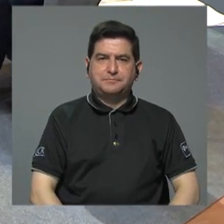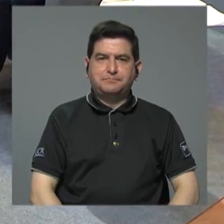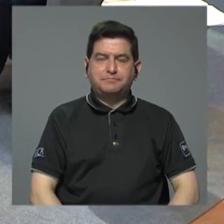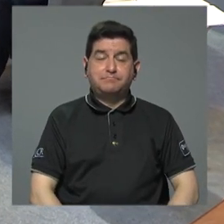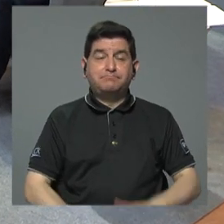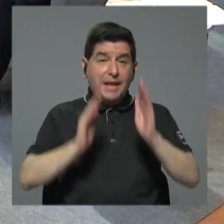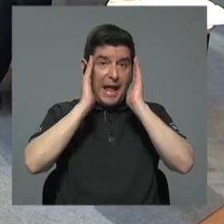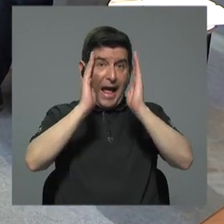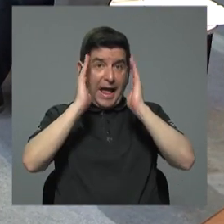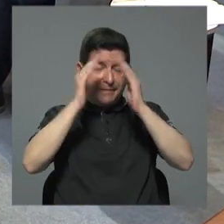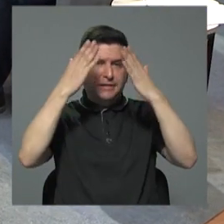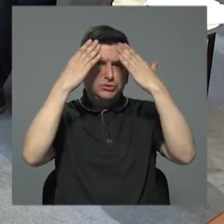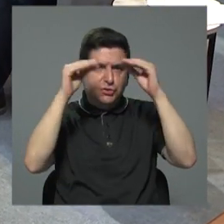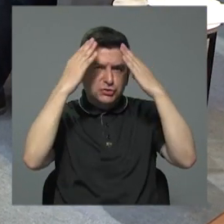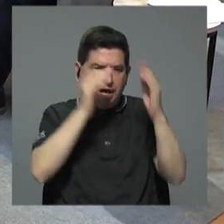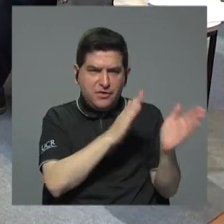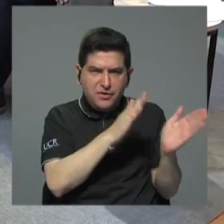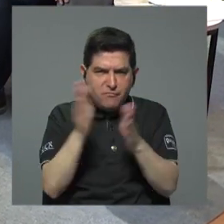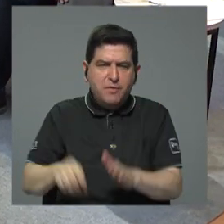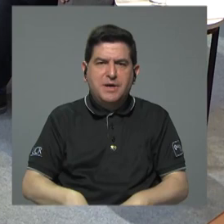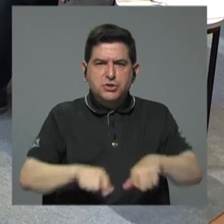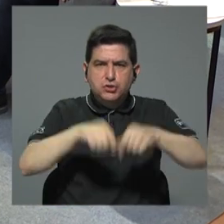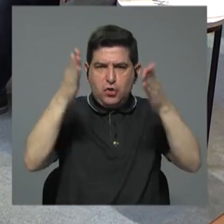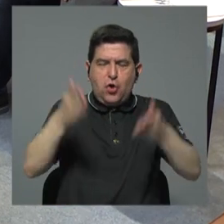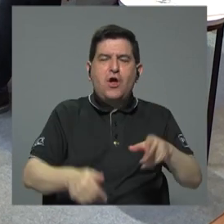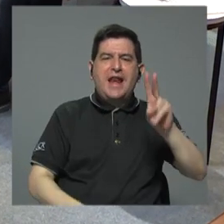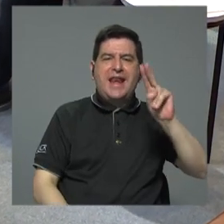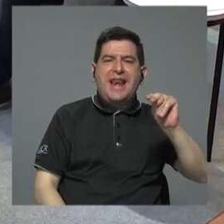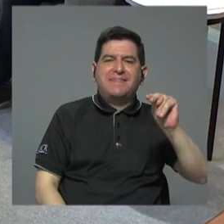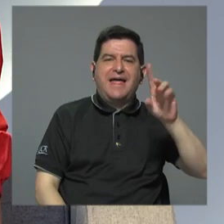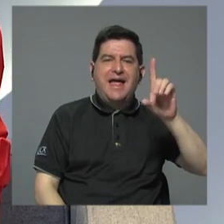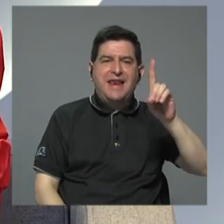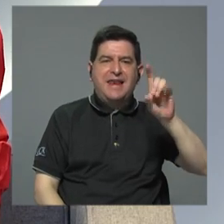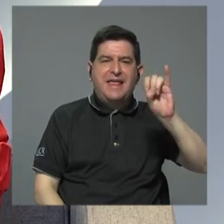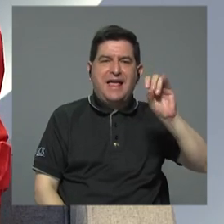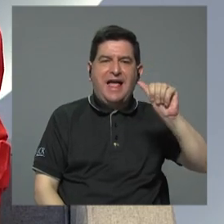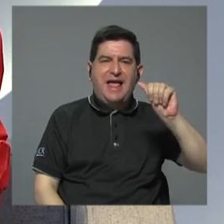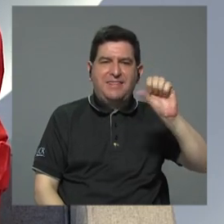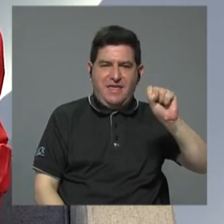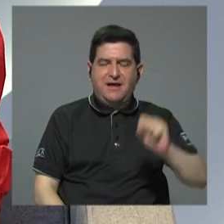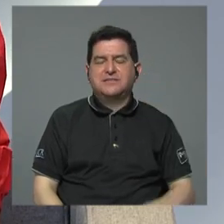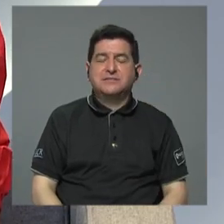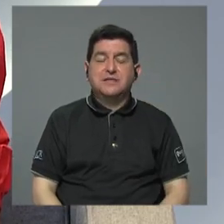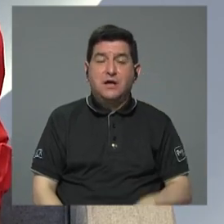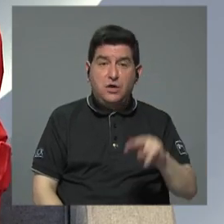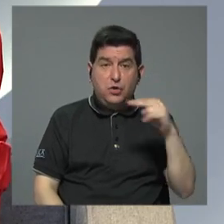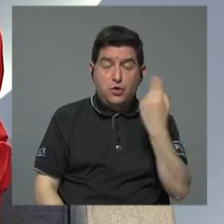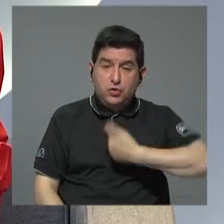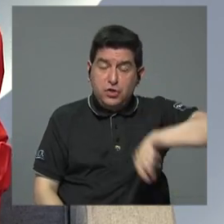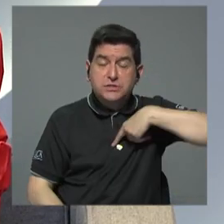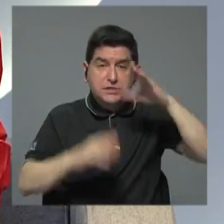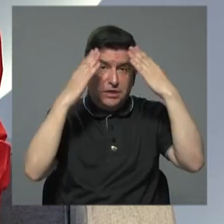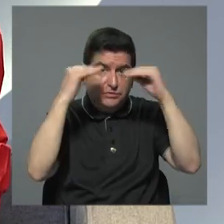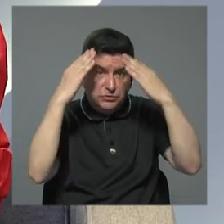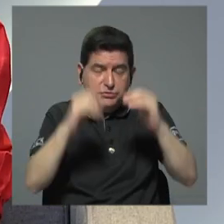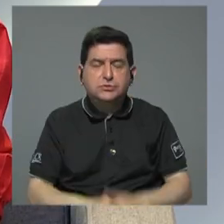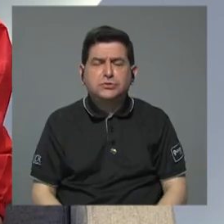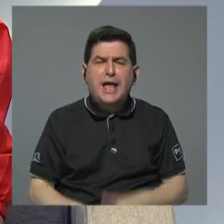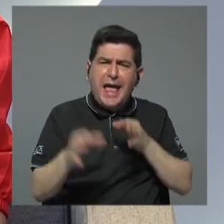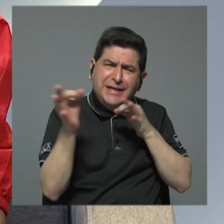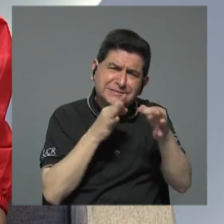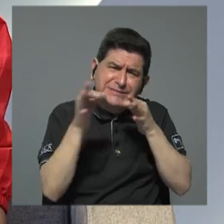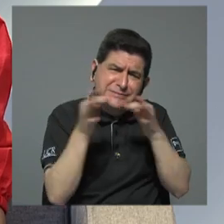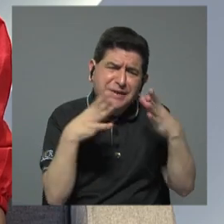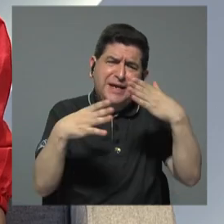estábamos escuchando esta información preparada por la periodista Natalia Díaz. Otra de las noticias sobre las cuales estamos informando era un